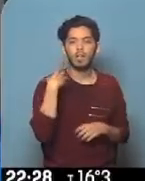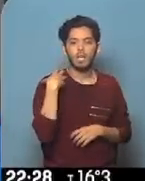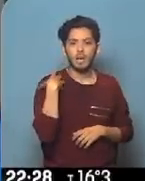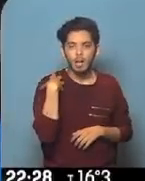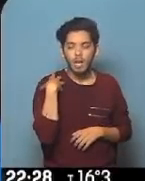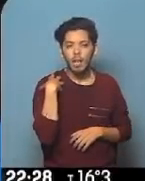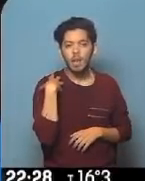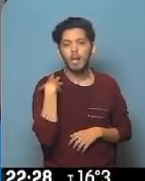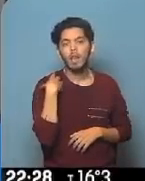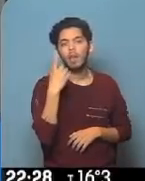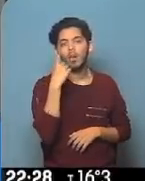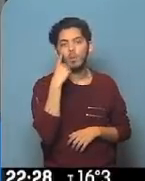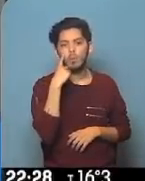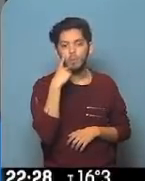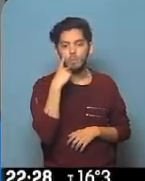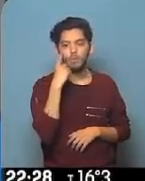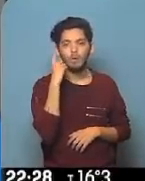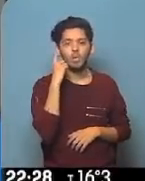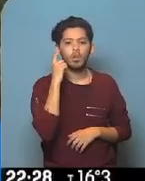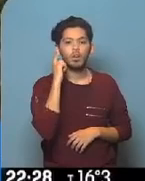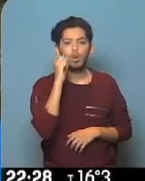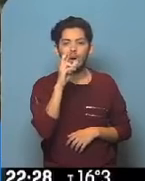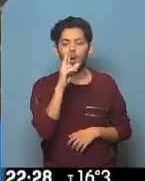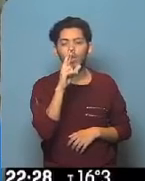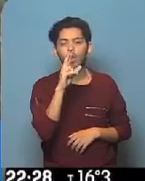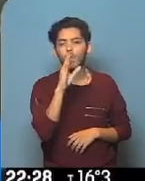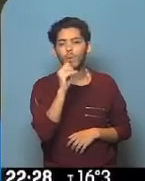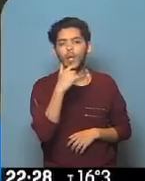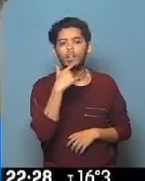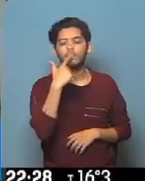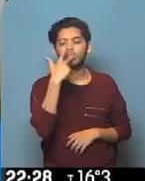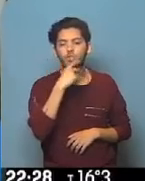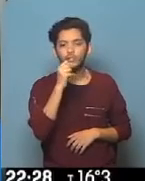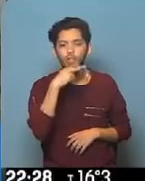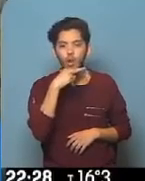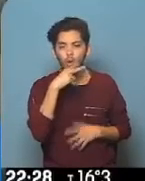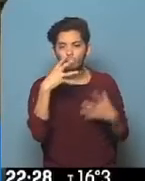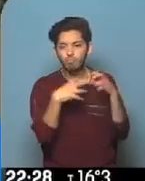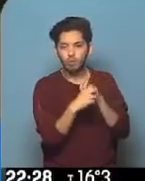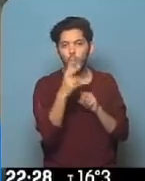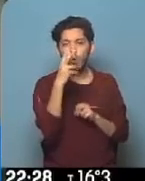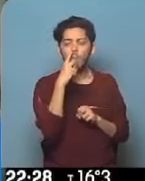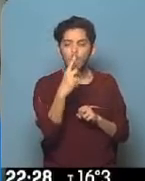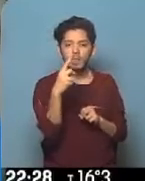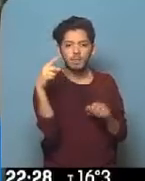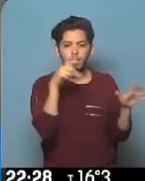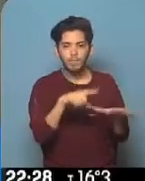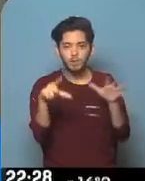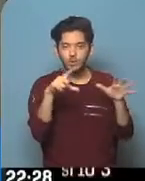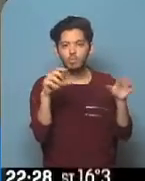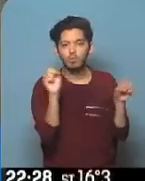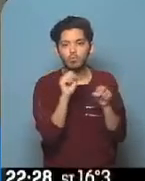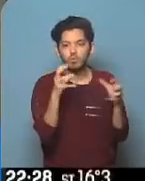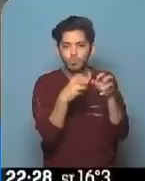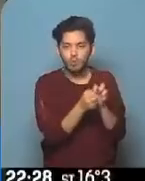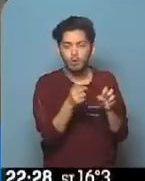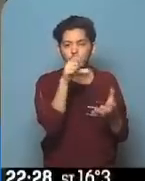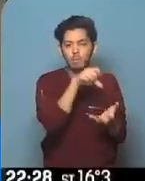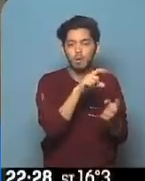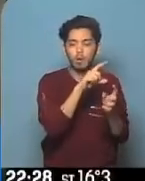Comunista de la Unión Soviética Mikhail Gorbachev, consiguiendo que se destruyeran 2.700 misiles nucleares y no nucleares de los